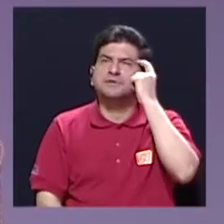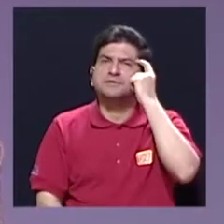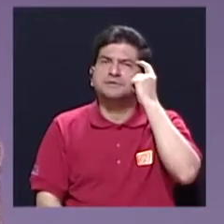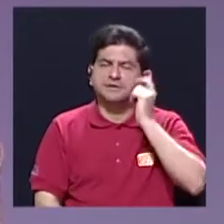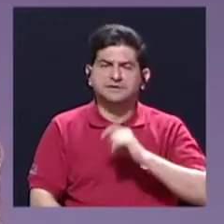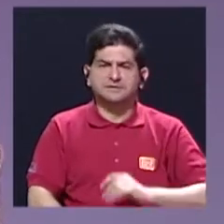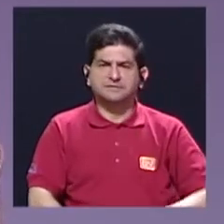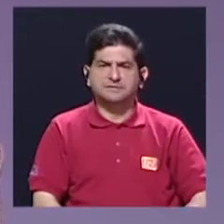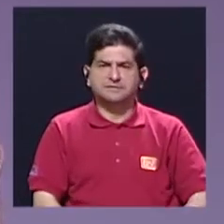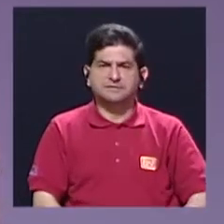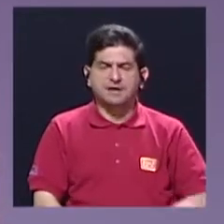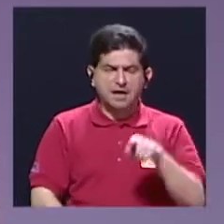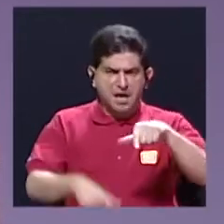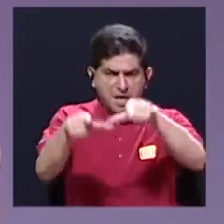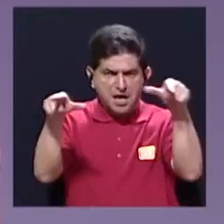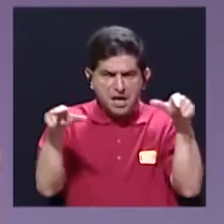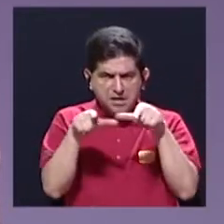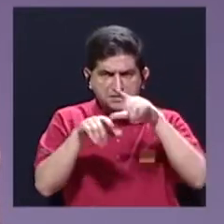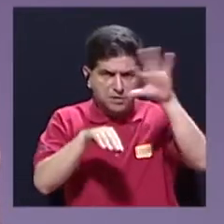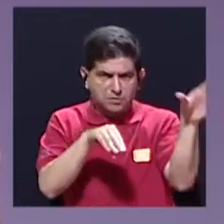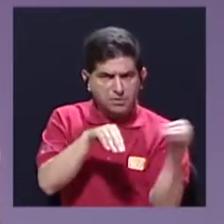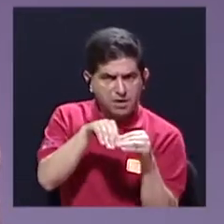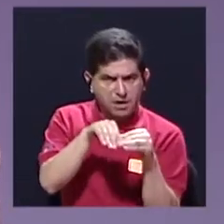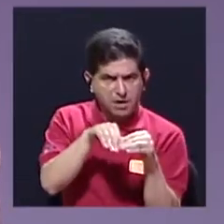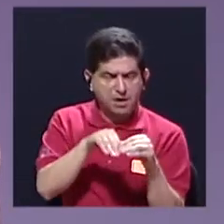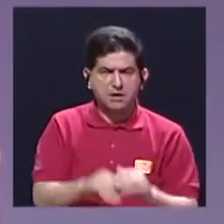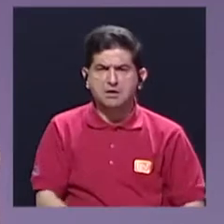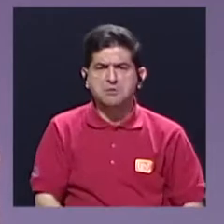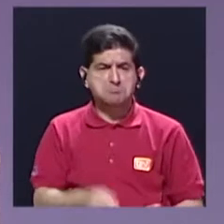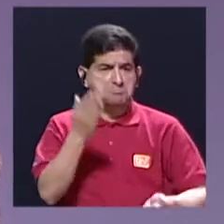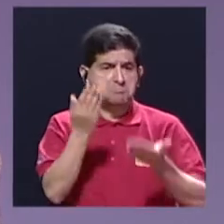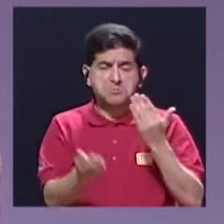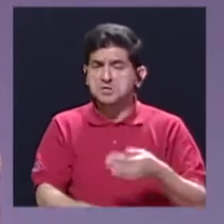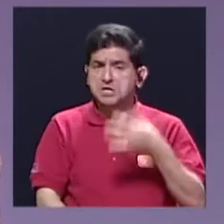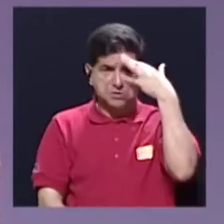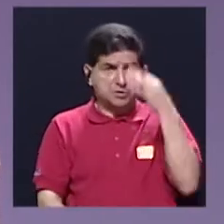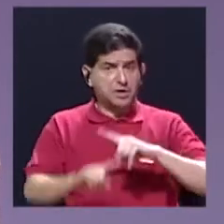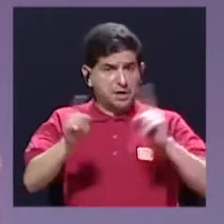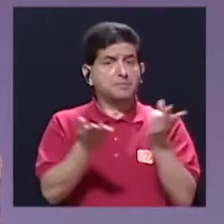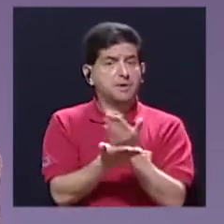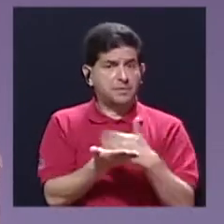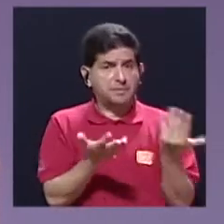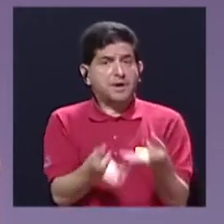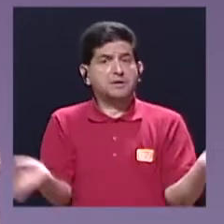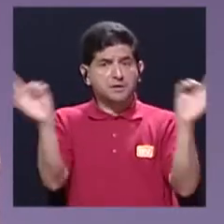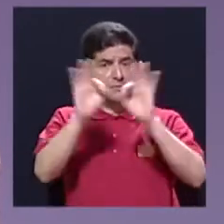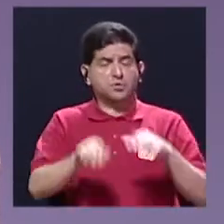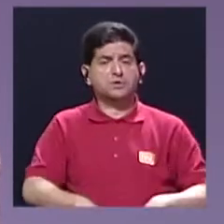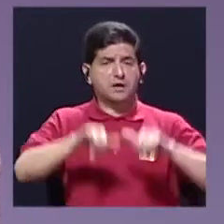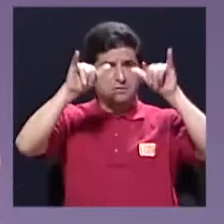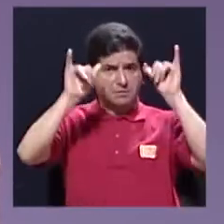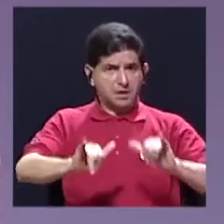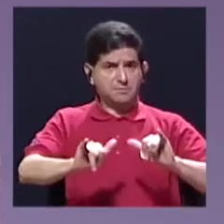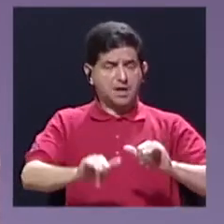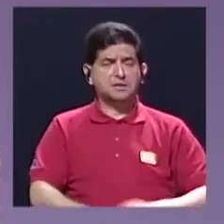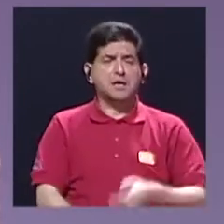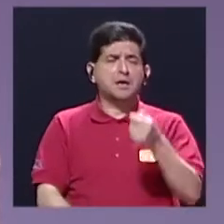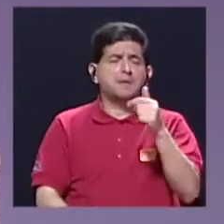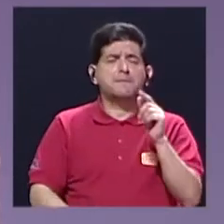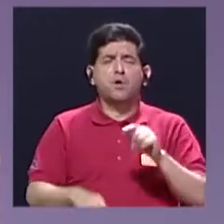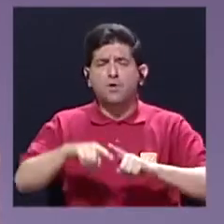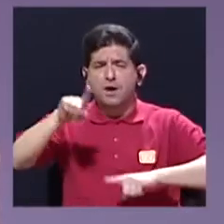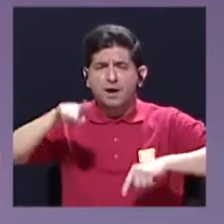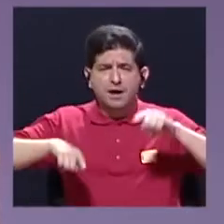ese lugar además, aunque no se piense así, es una parte importante de reserva de la poca